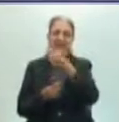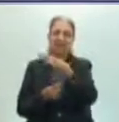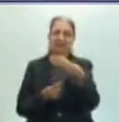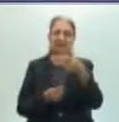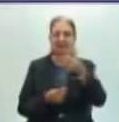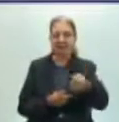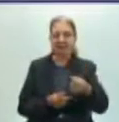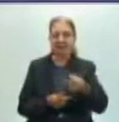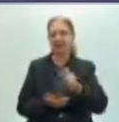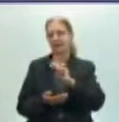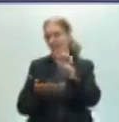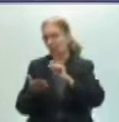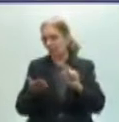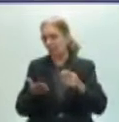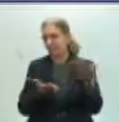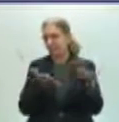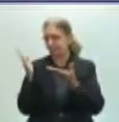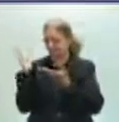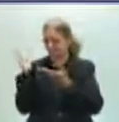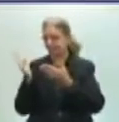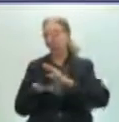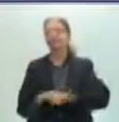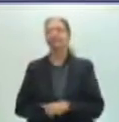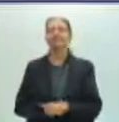esta diapositiva.